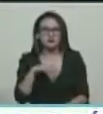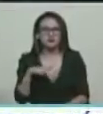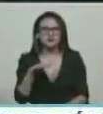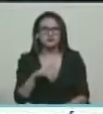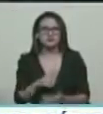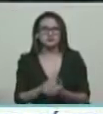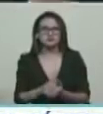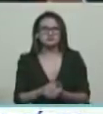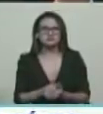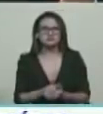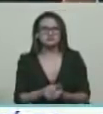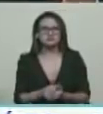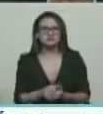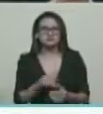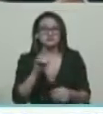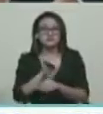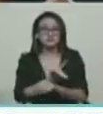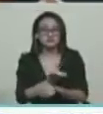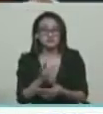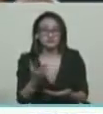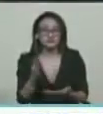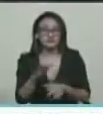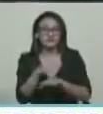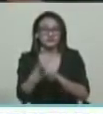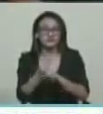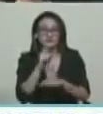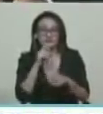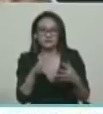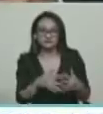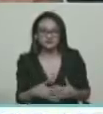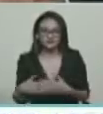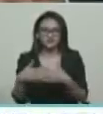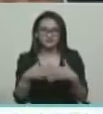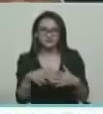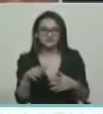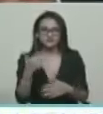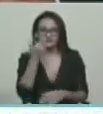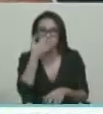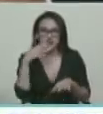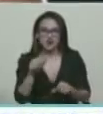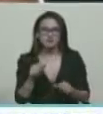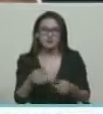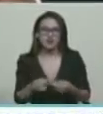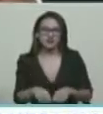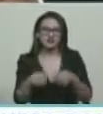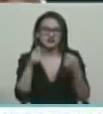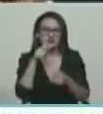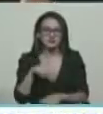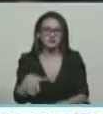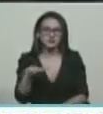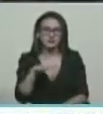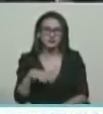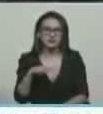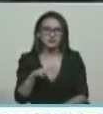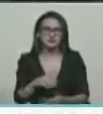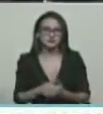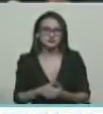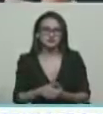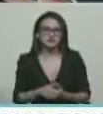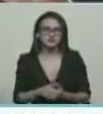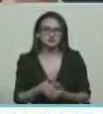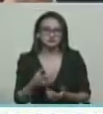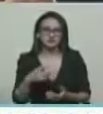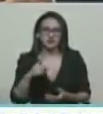encontrar. Infamias que vienen del imperialismo dirigidas para hacer daño. nosotros estamos obligados a estar unidos,